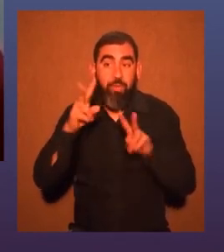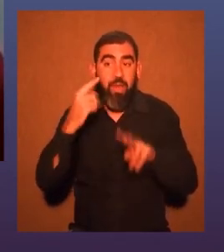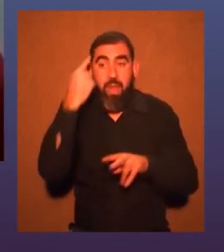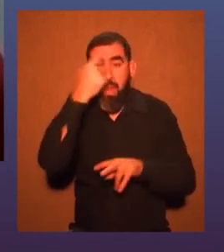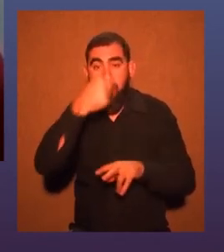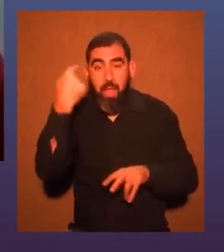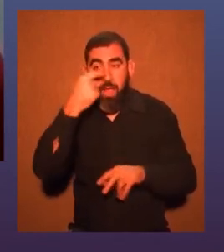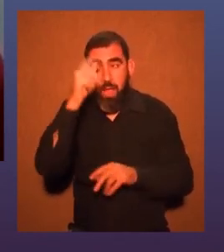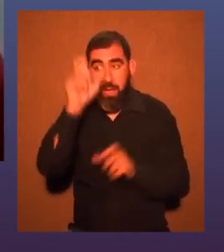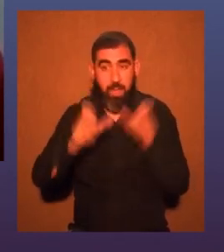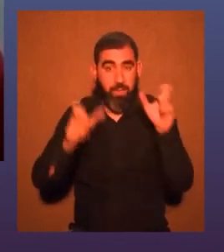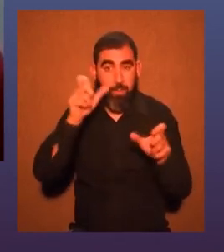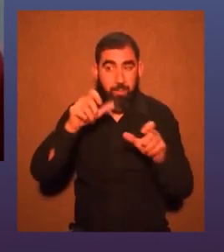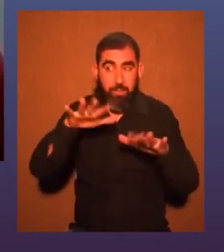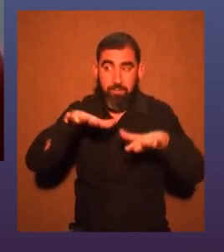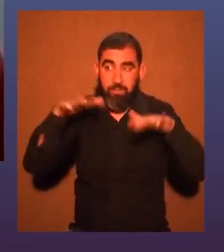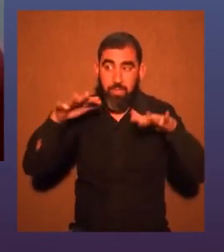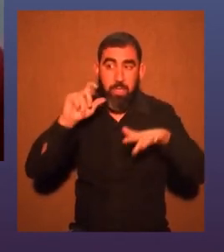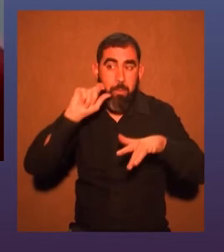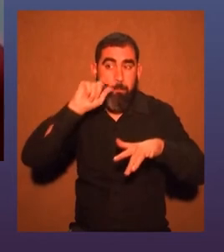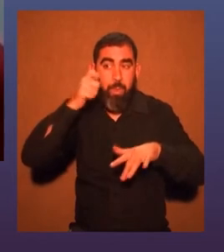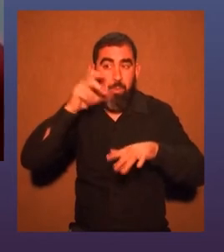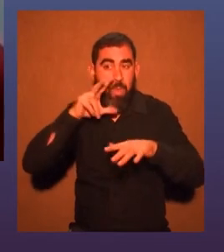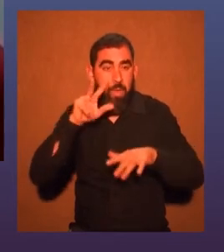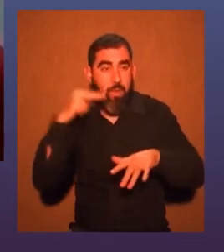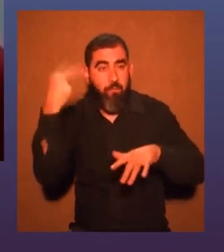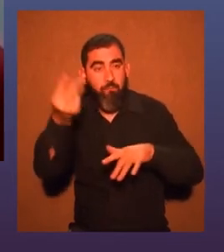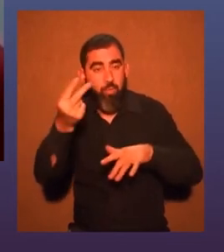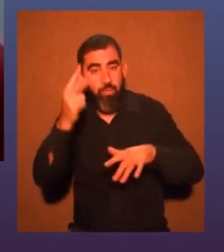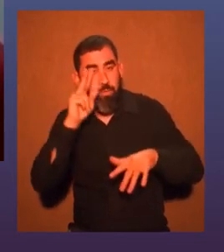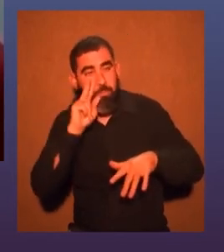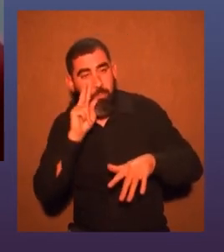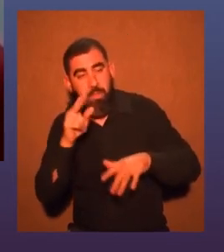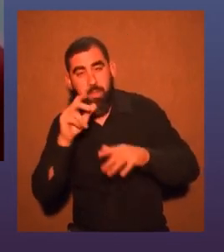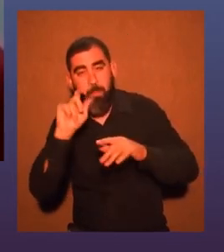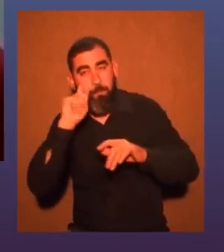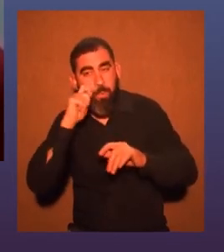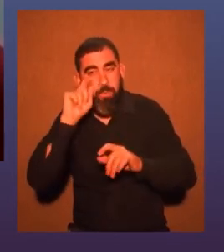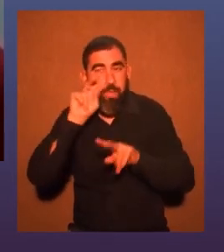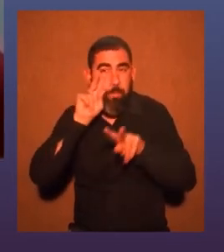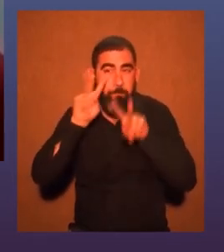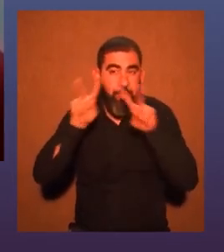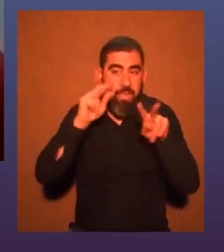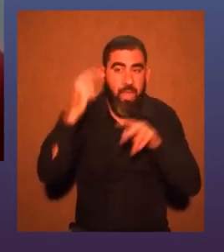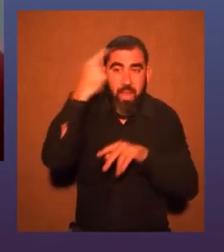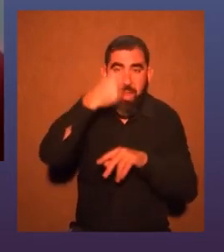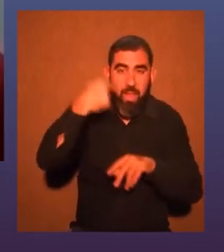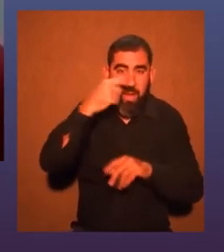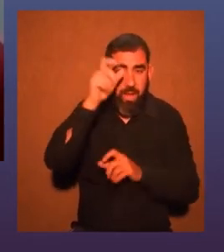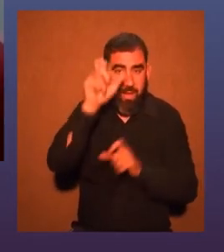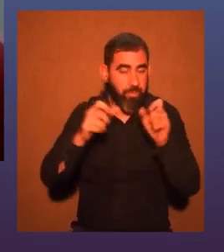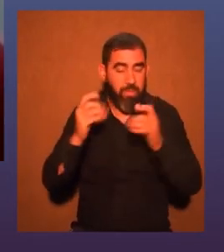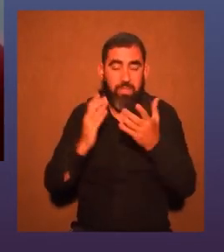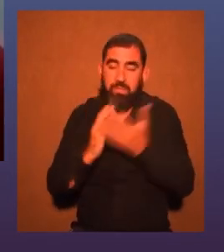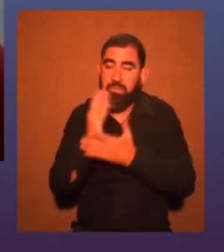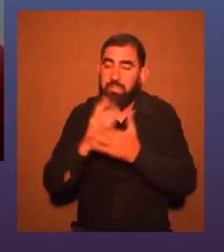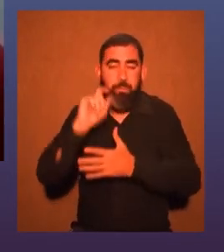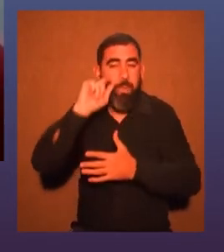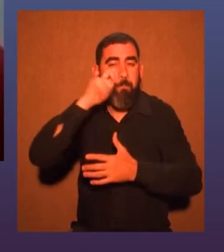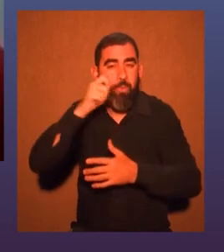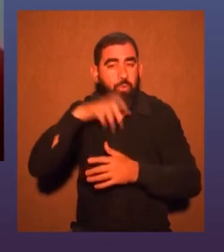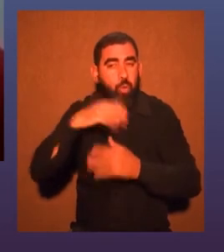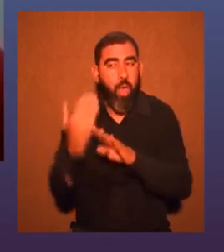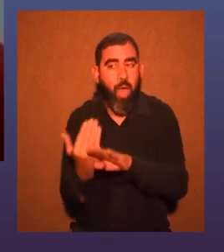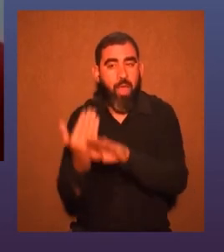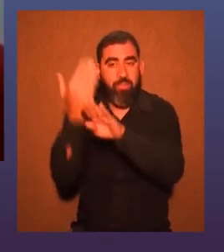público, a mí me encanta. Ya. Estar ahí atrás y mirando, lo he pasado en todo lo que en todos mis trabajos que he tenido, que está en el escenario, siempre me